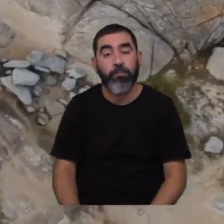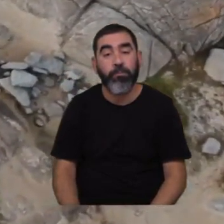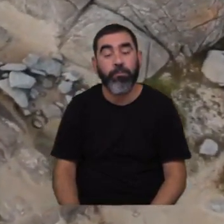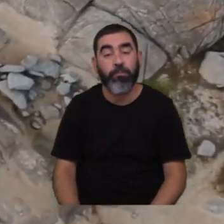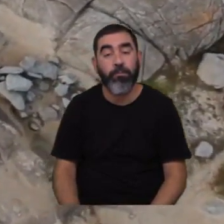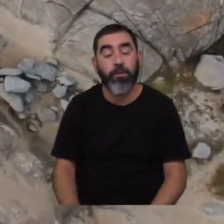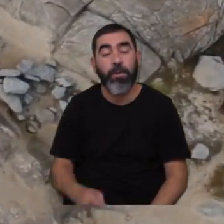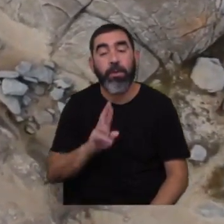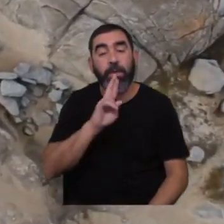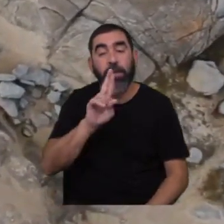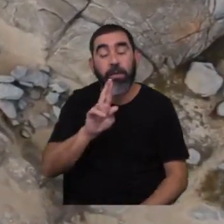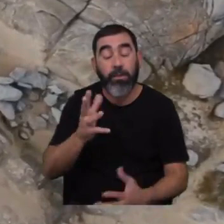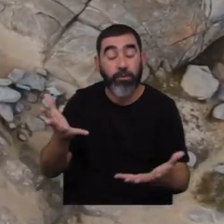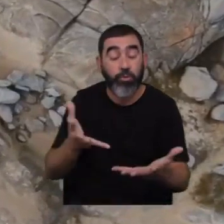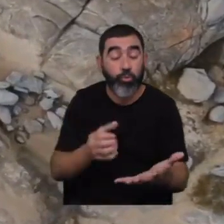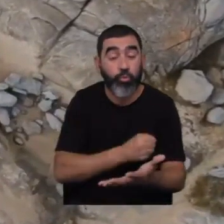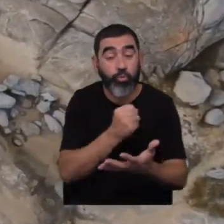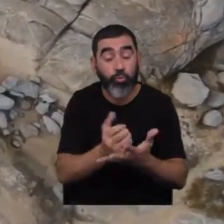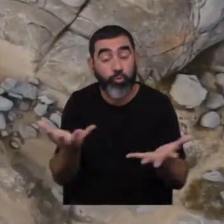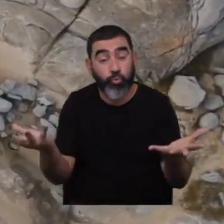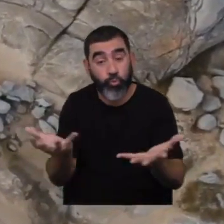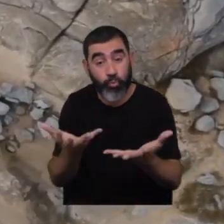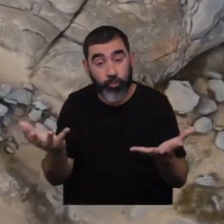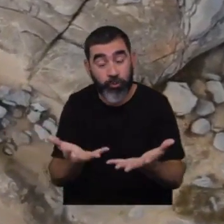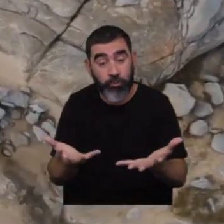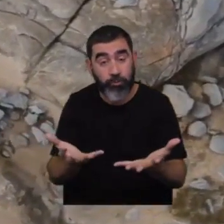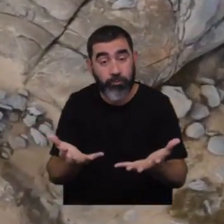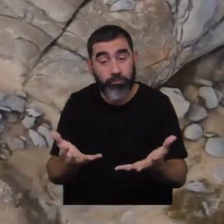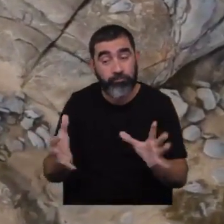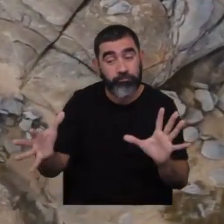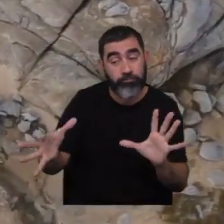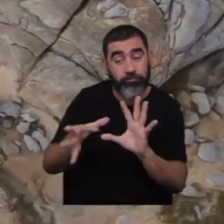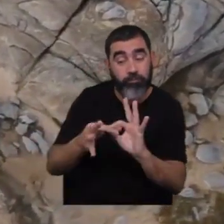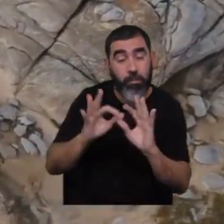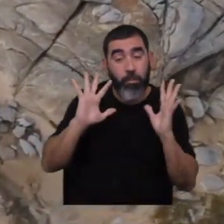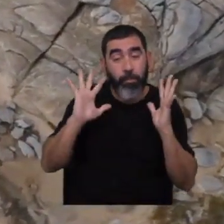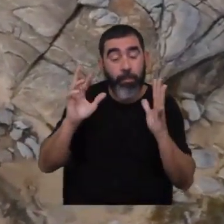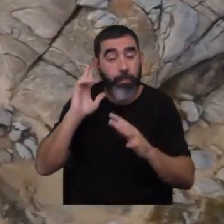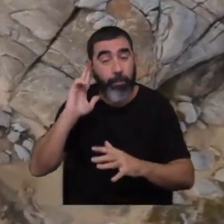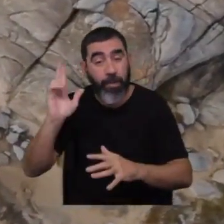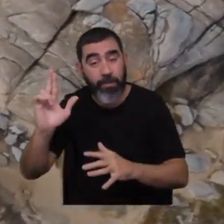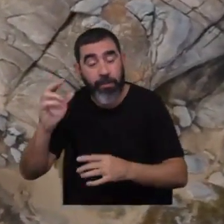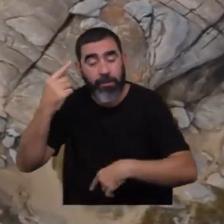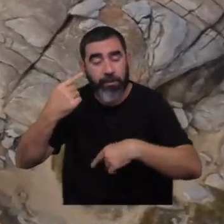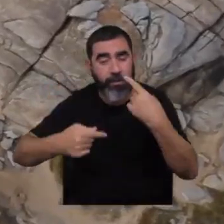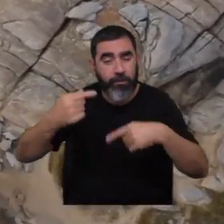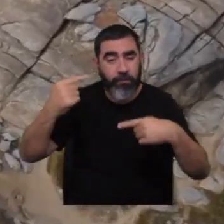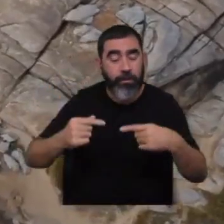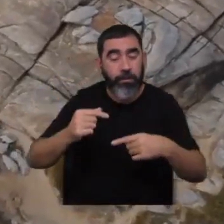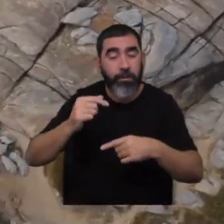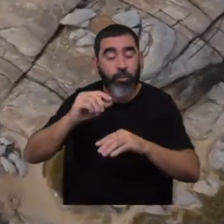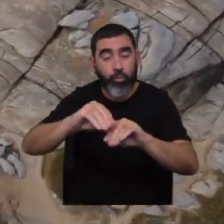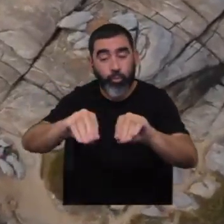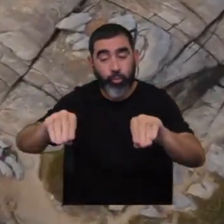Pero los resultados que nos han dado hasta ahora, analizando la relación entre los paisajes sonoros y los distintos usos de